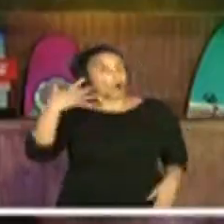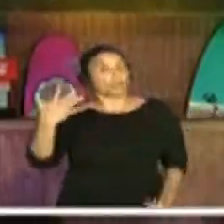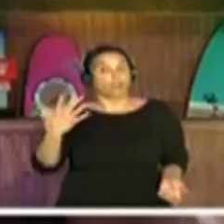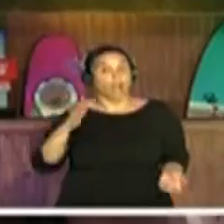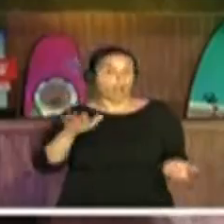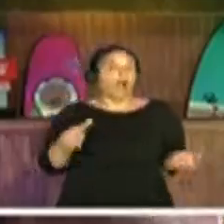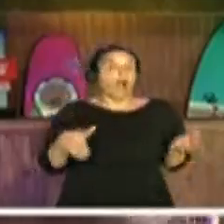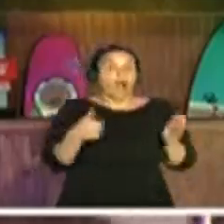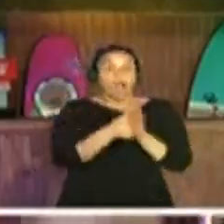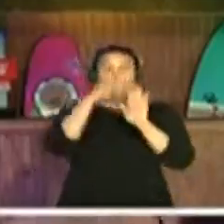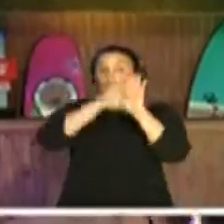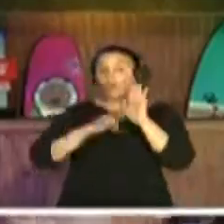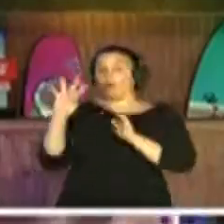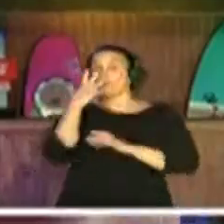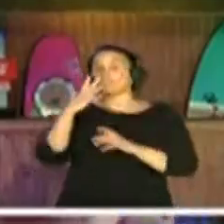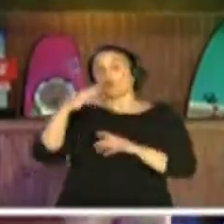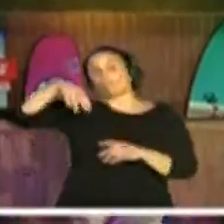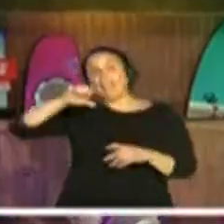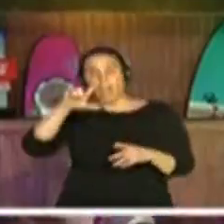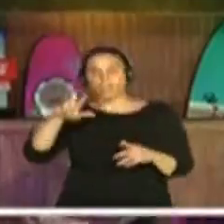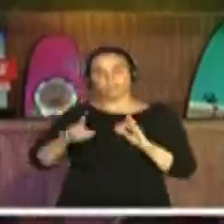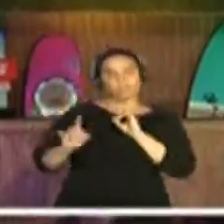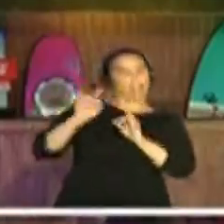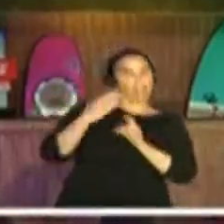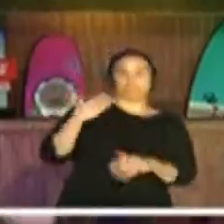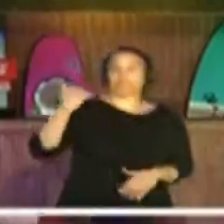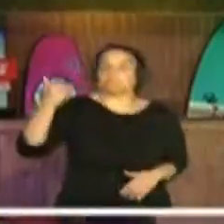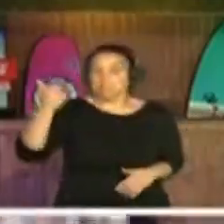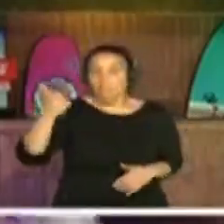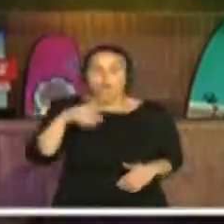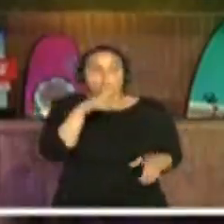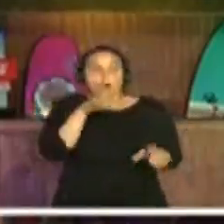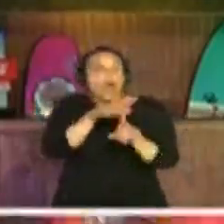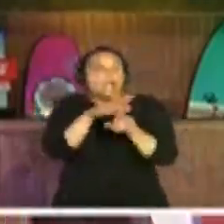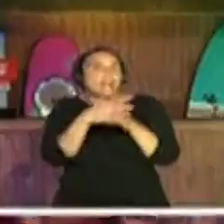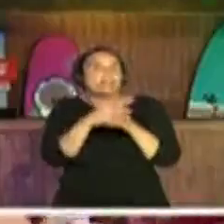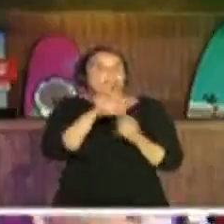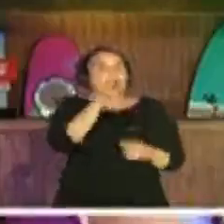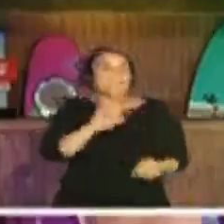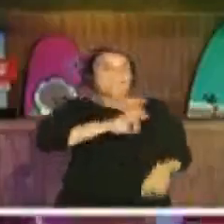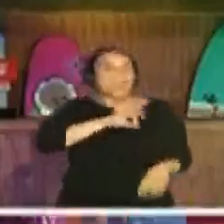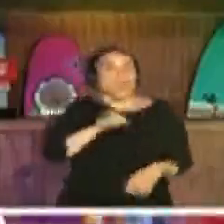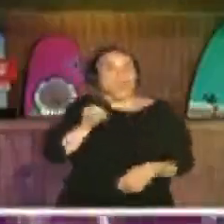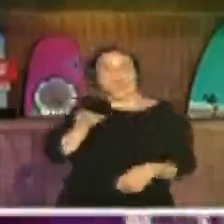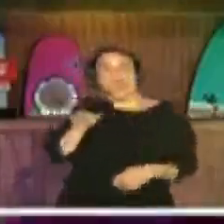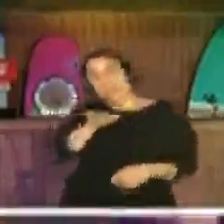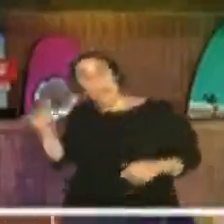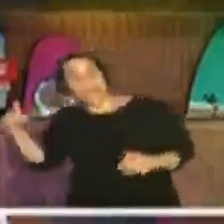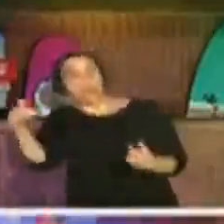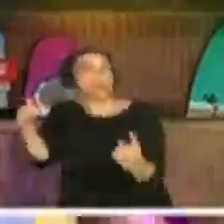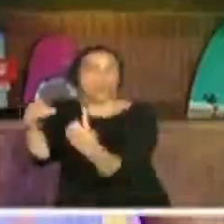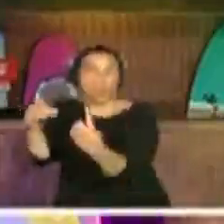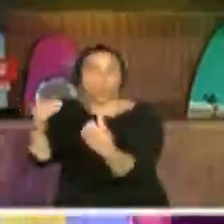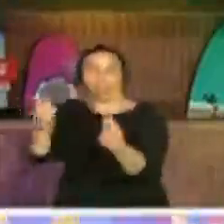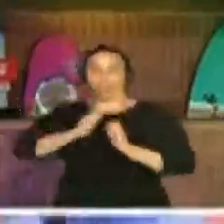por el cuarto milenio me llamó. El caso de la vieja de la curva, usted sí que la cambié, el fantasma